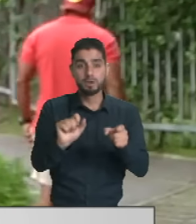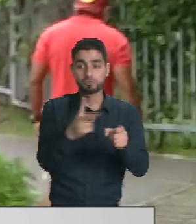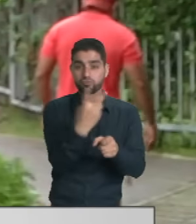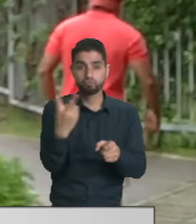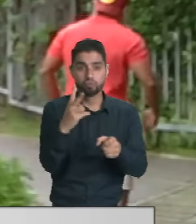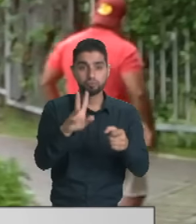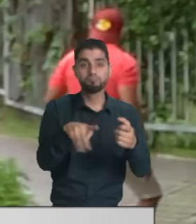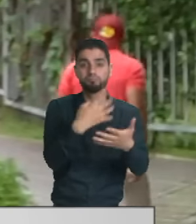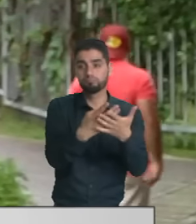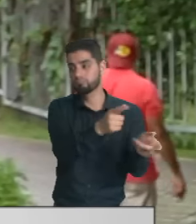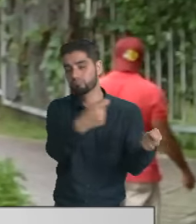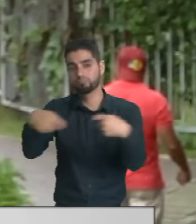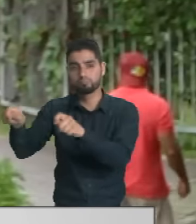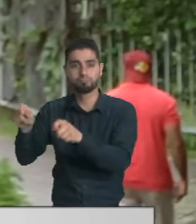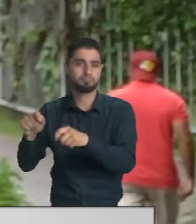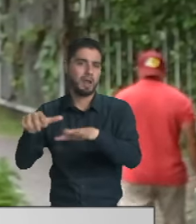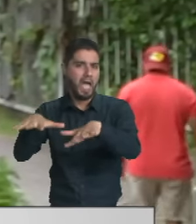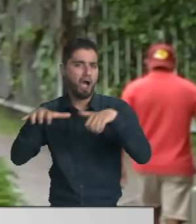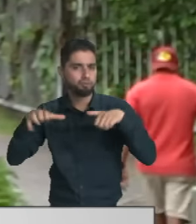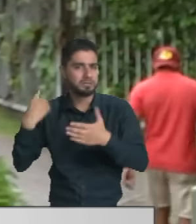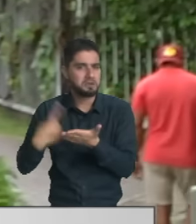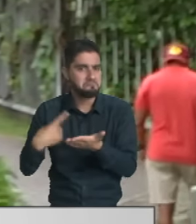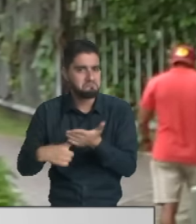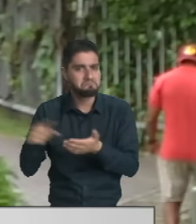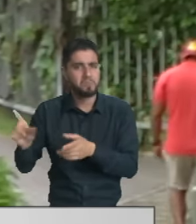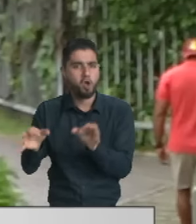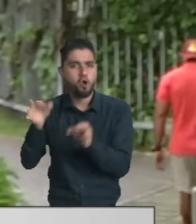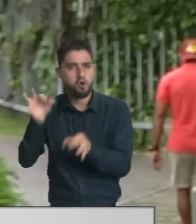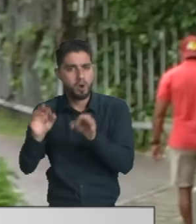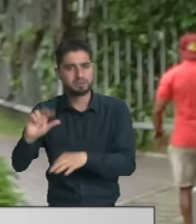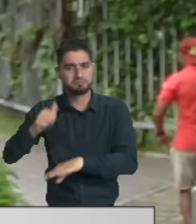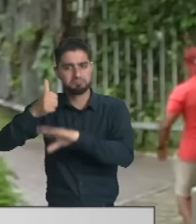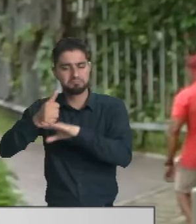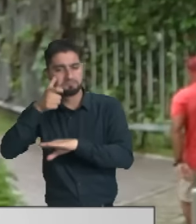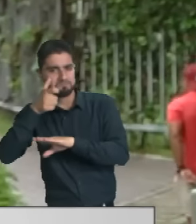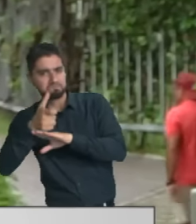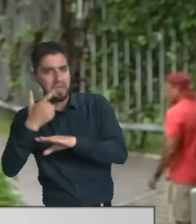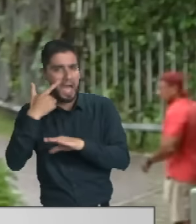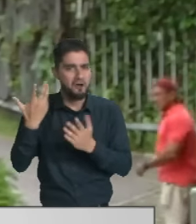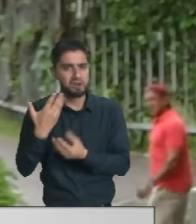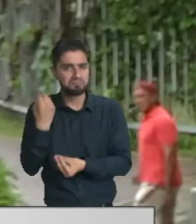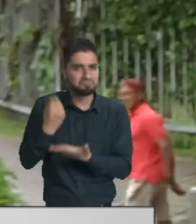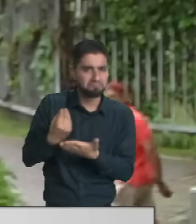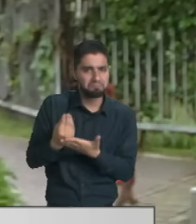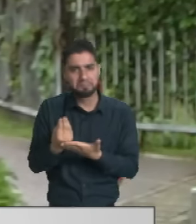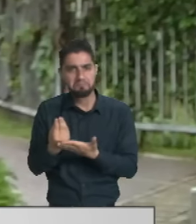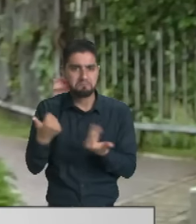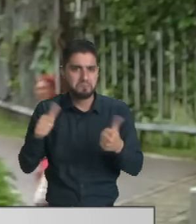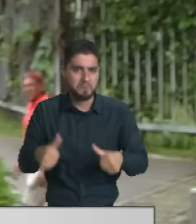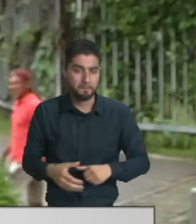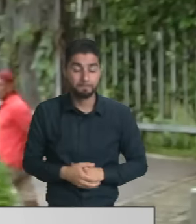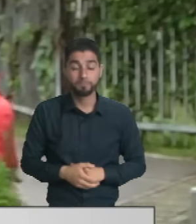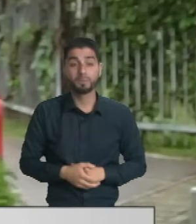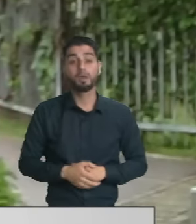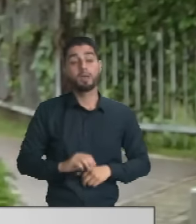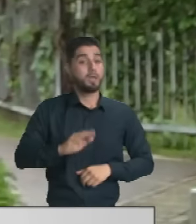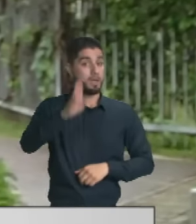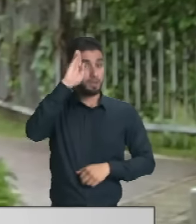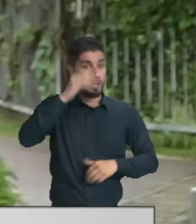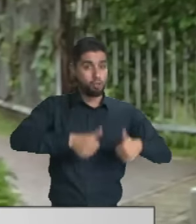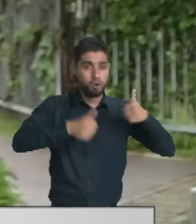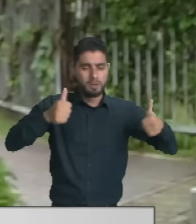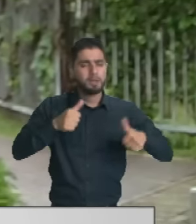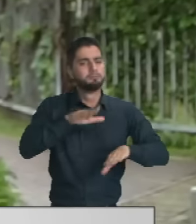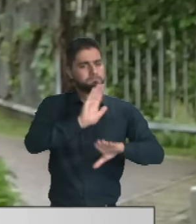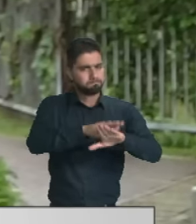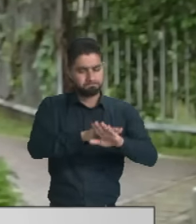de las audiencias preliminares que se realizan por un juez de control de garantías. Las autoridades han señalado que continúa la lucha